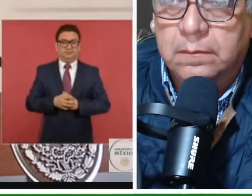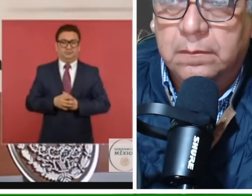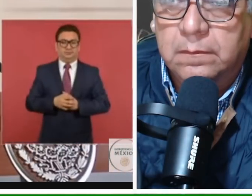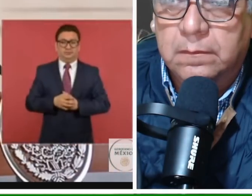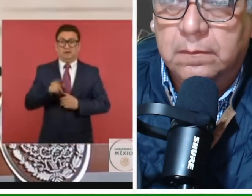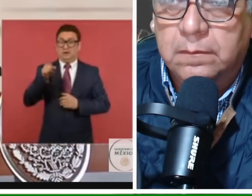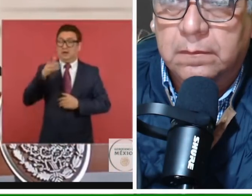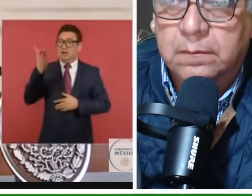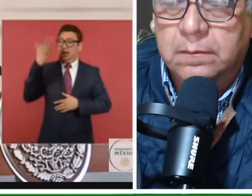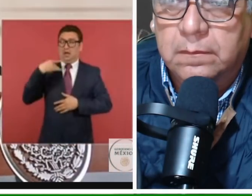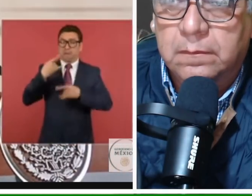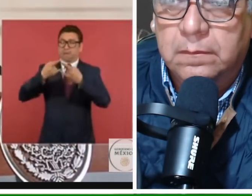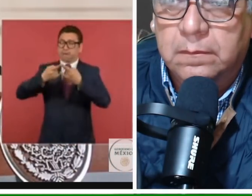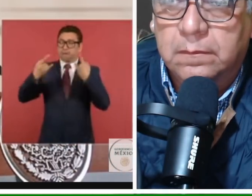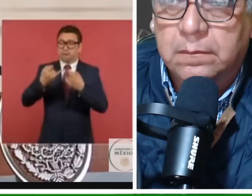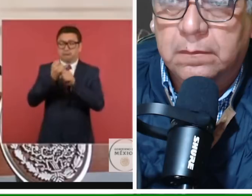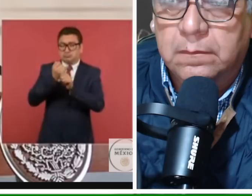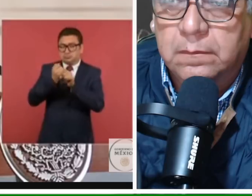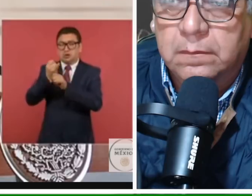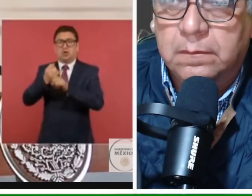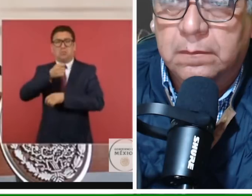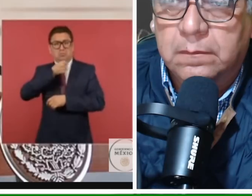un historiador, periodista,